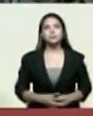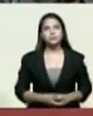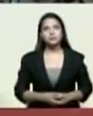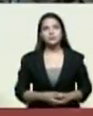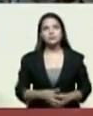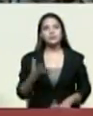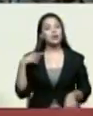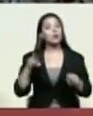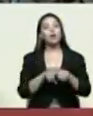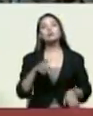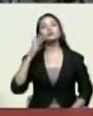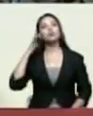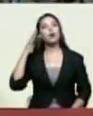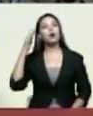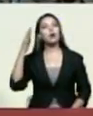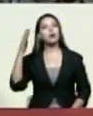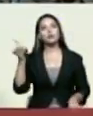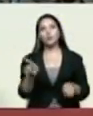en un sueño.